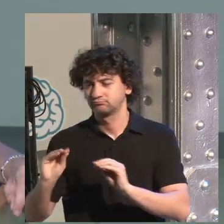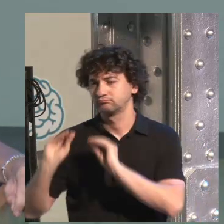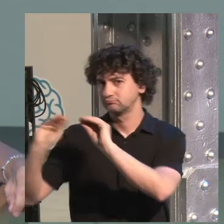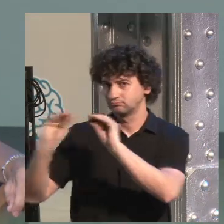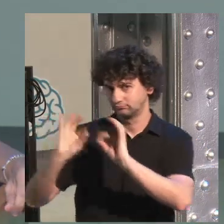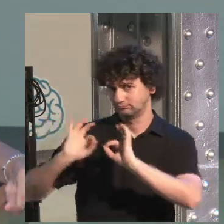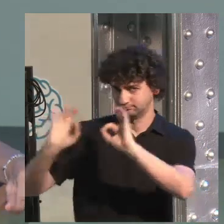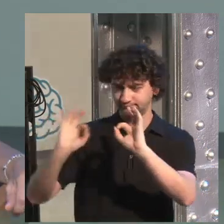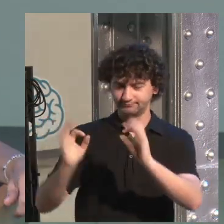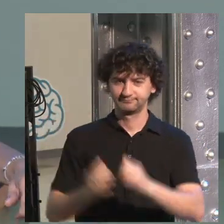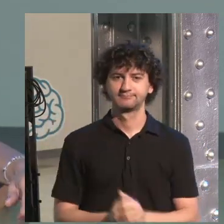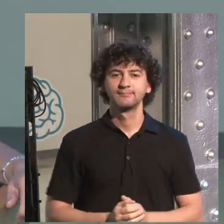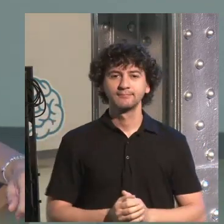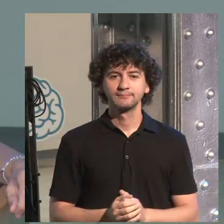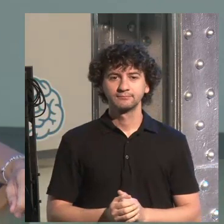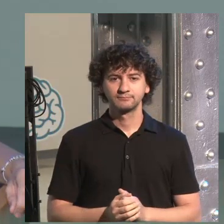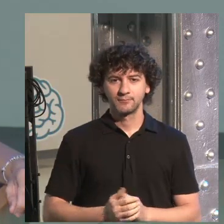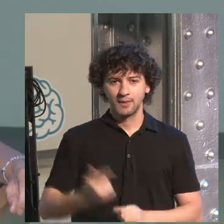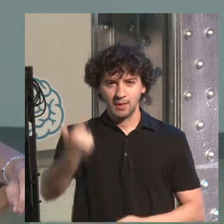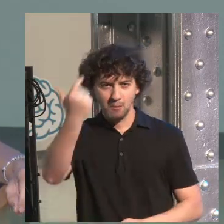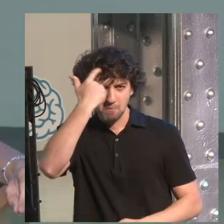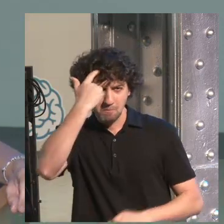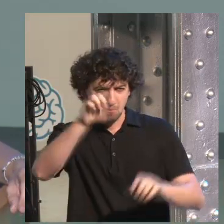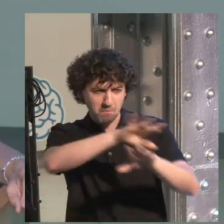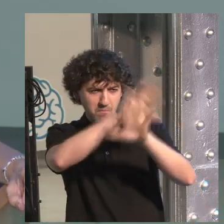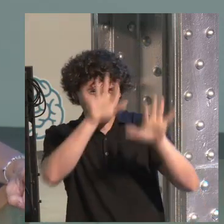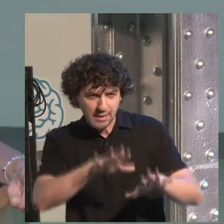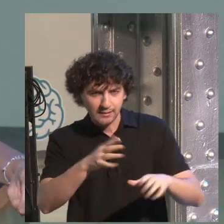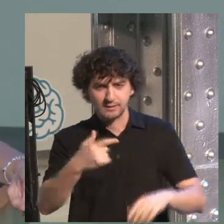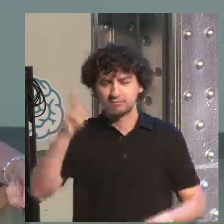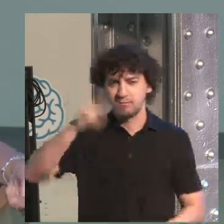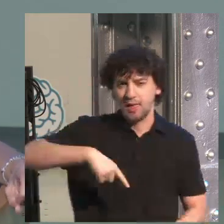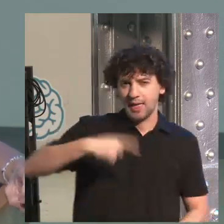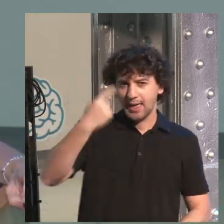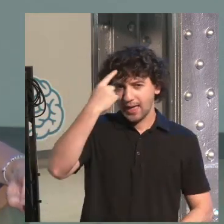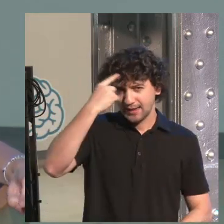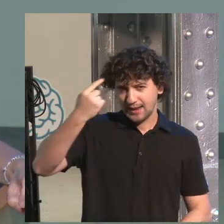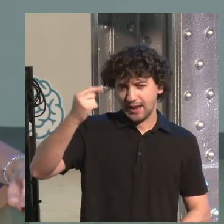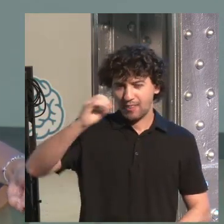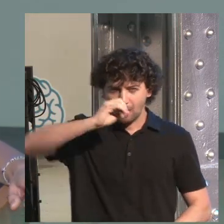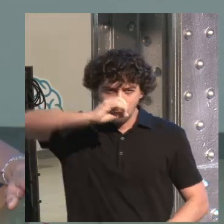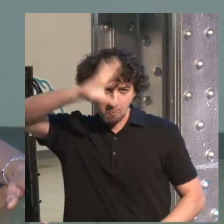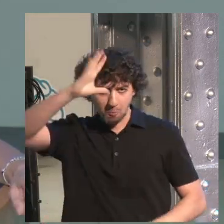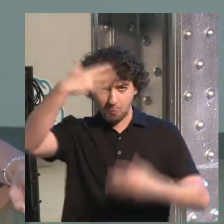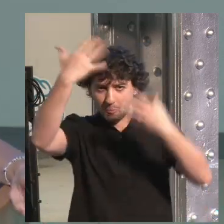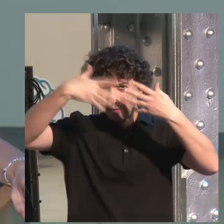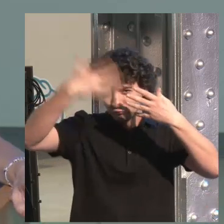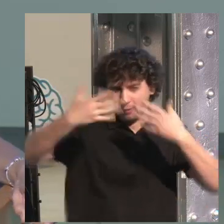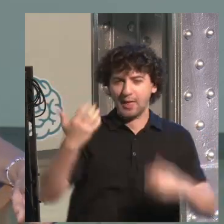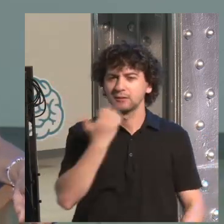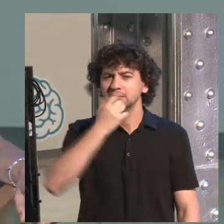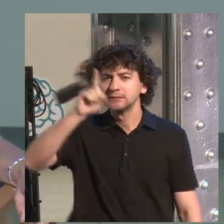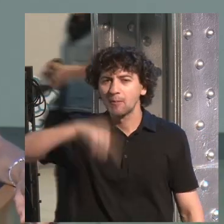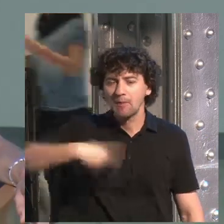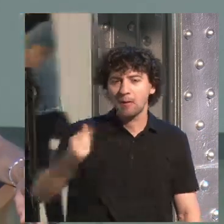particulares. Tenemos a mentalistas, tenemos a expertos en realidad virtual, tenemos a un monologuista